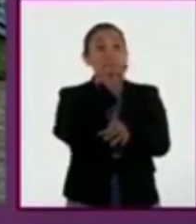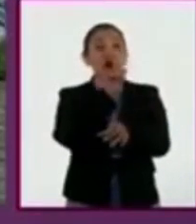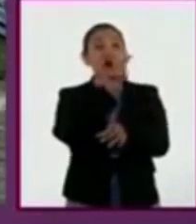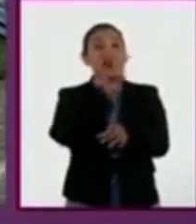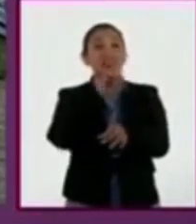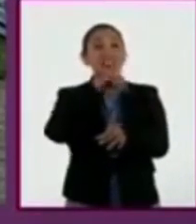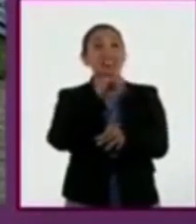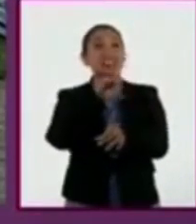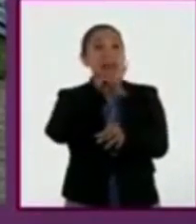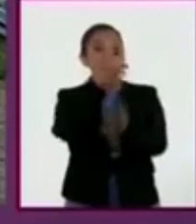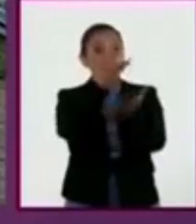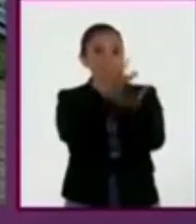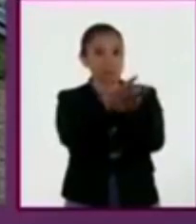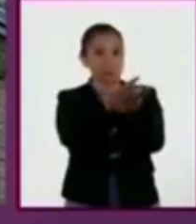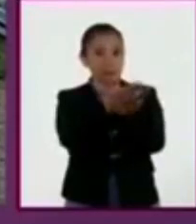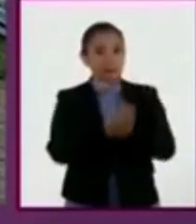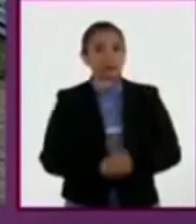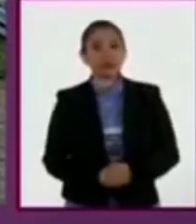potencial.